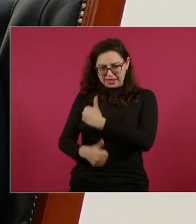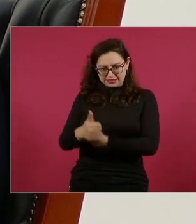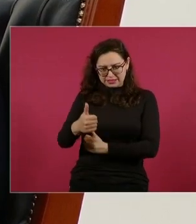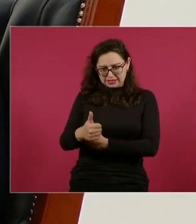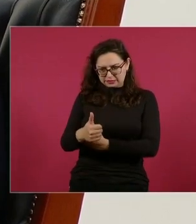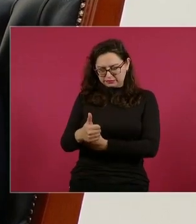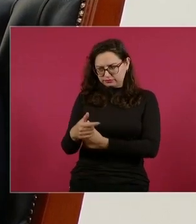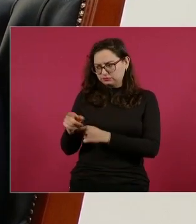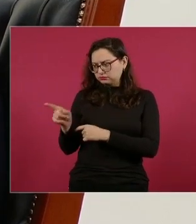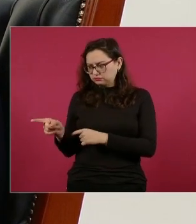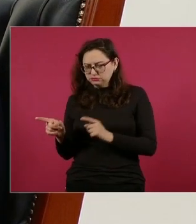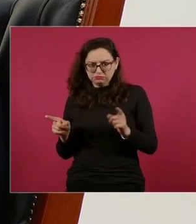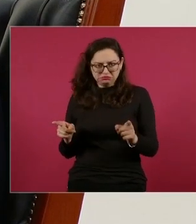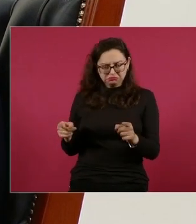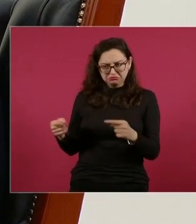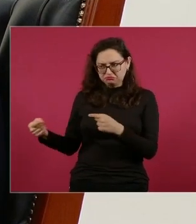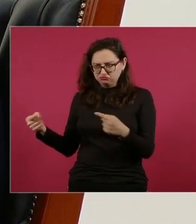adversarios,